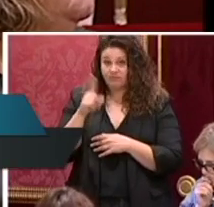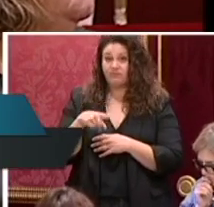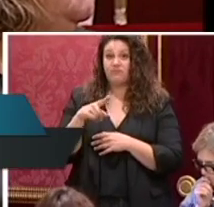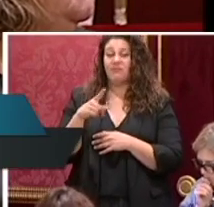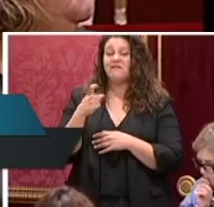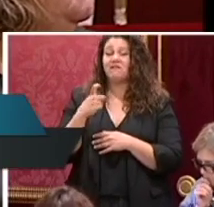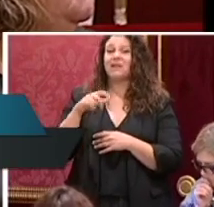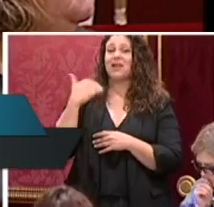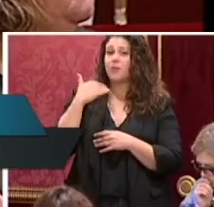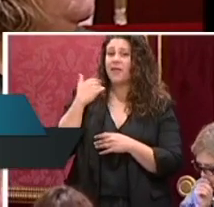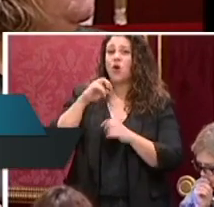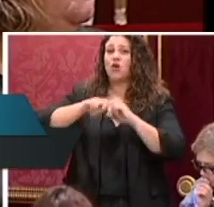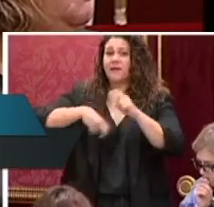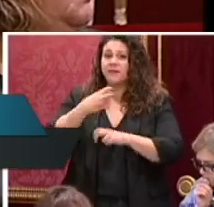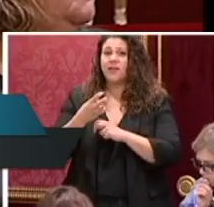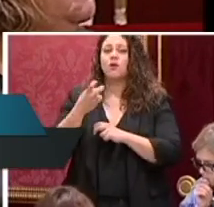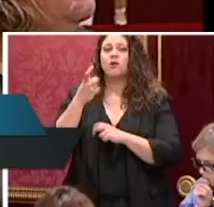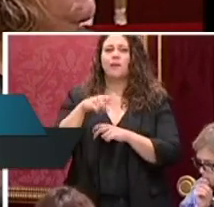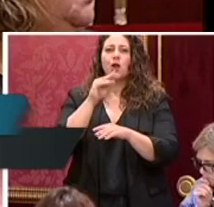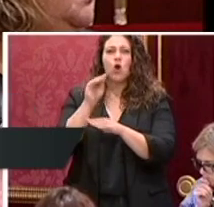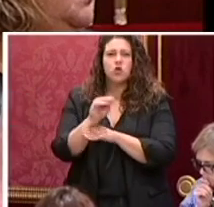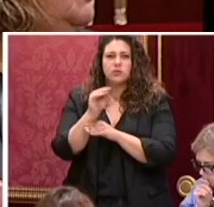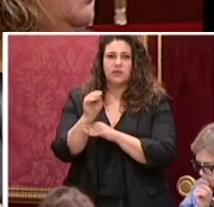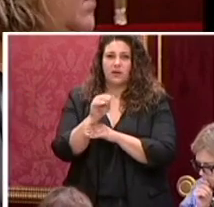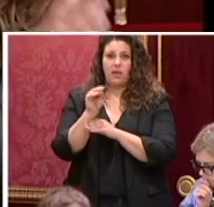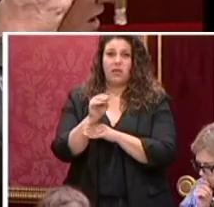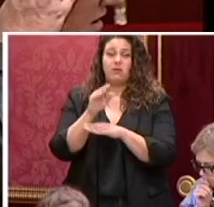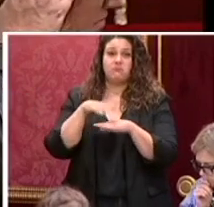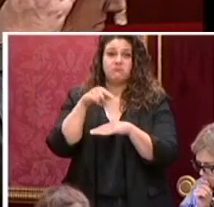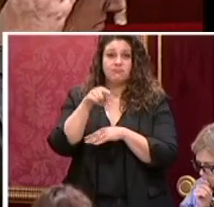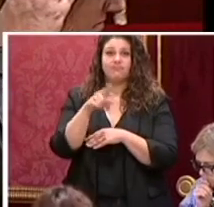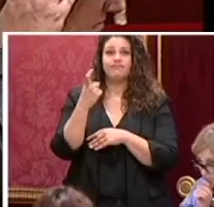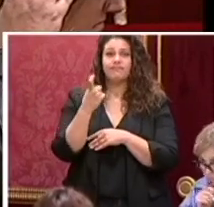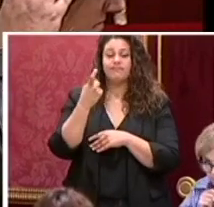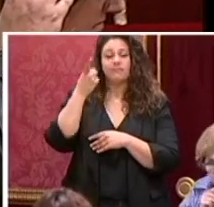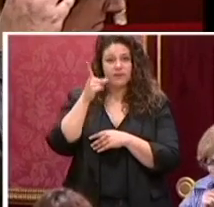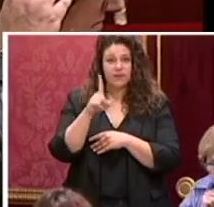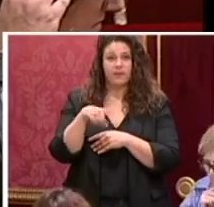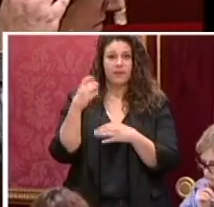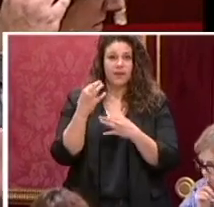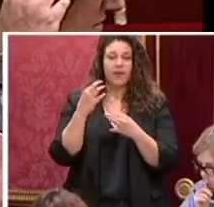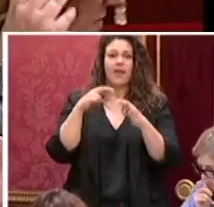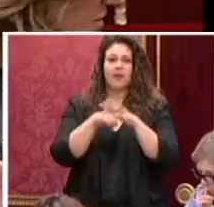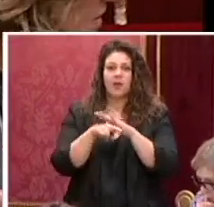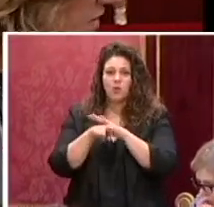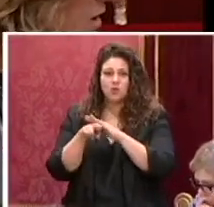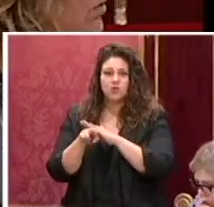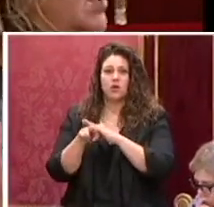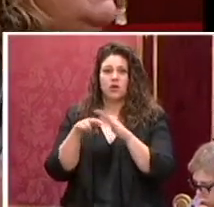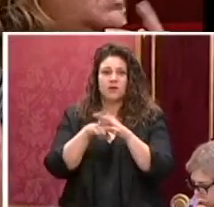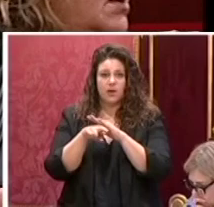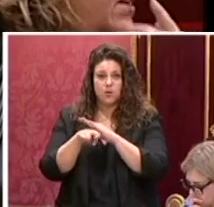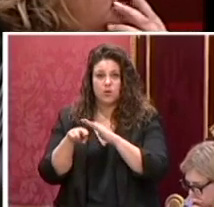falta rehabilitación y hace falta conservación, y para eso hacen falta también recursos como los que